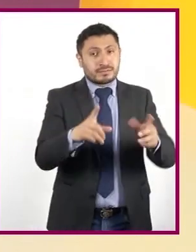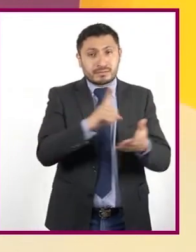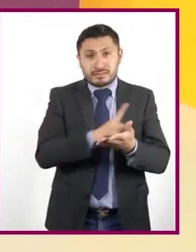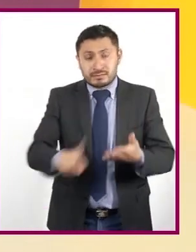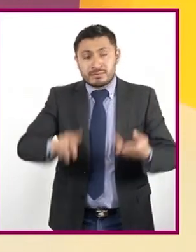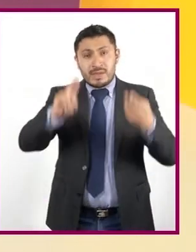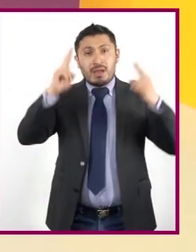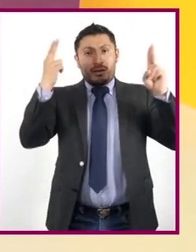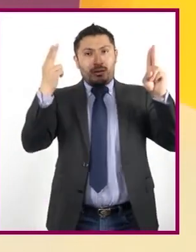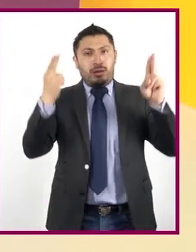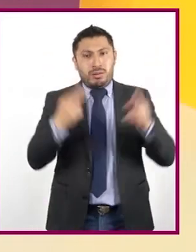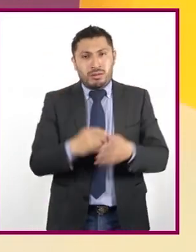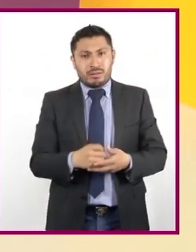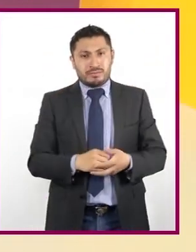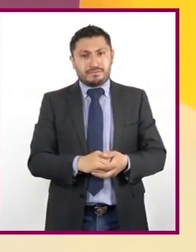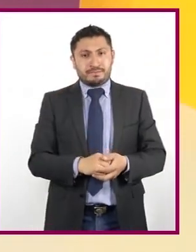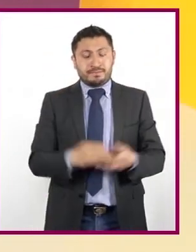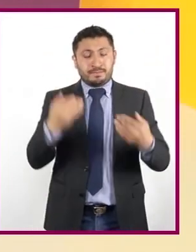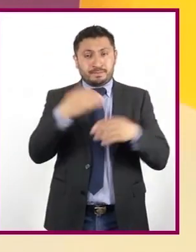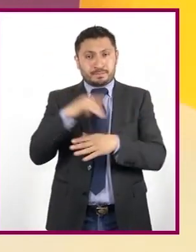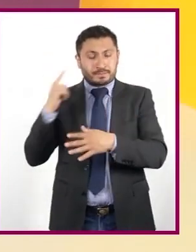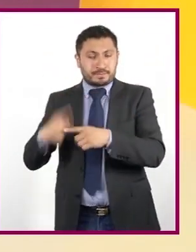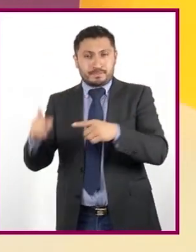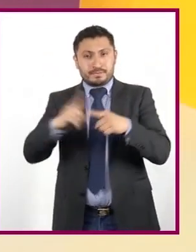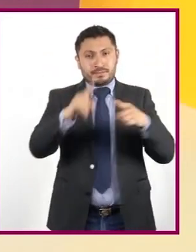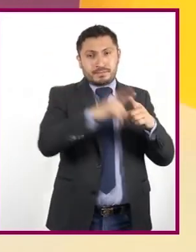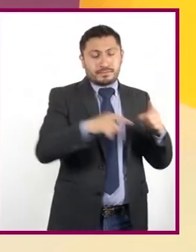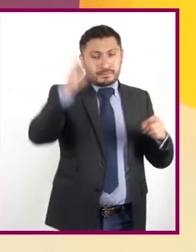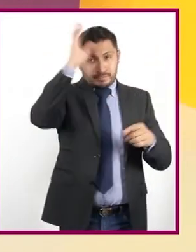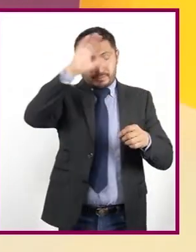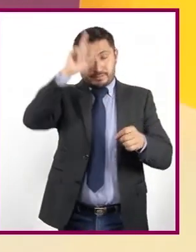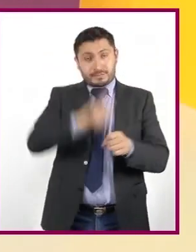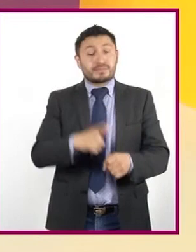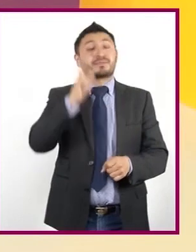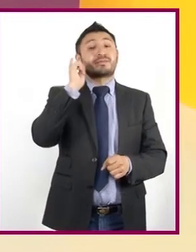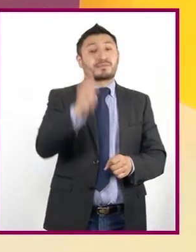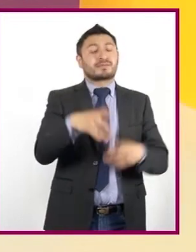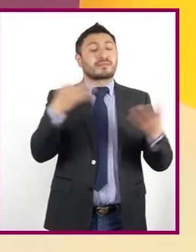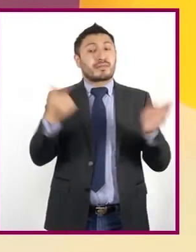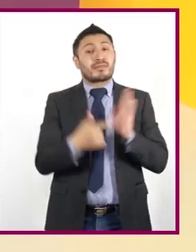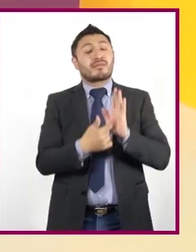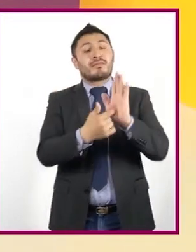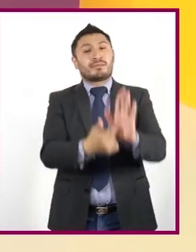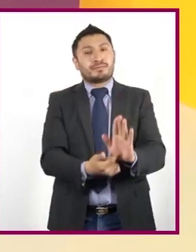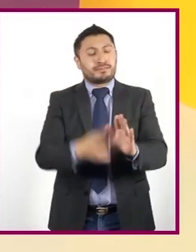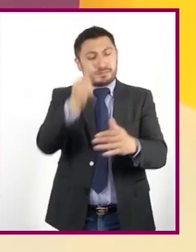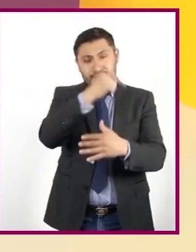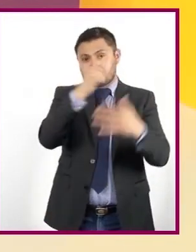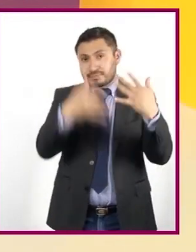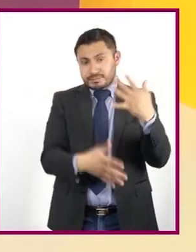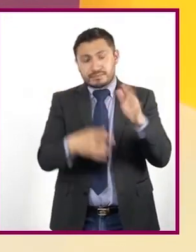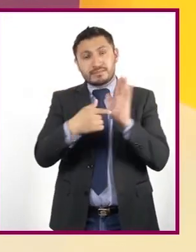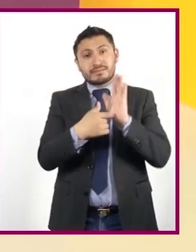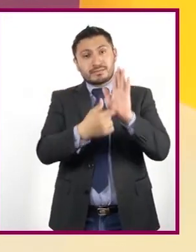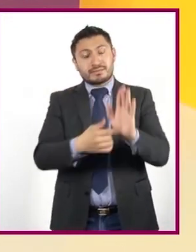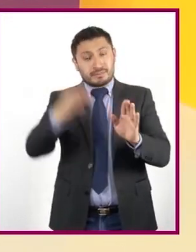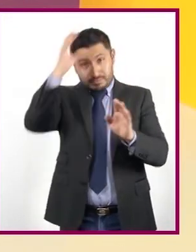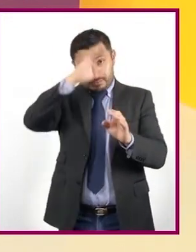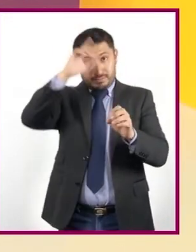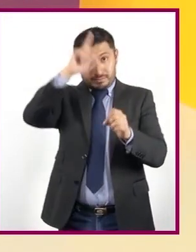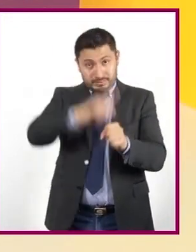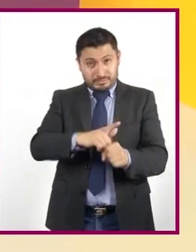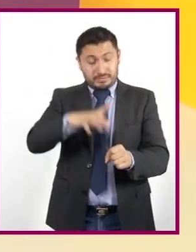Declaración Universal sobre la Diversidad Cultural, en la cual indica, entre otras cosas, que la